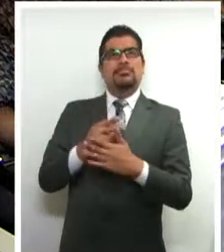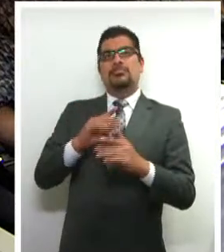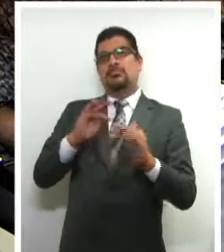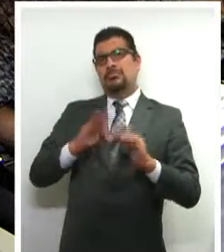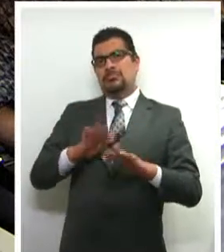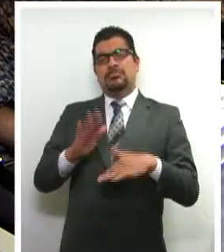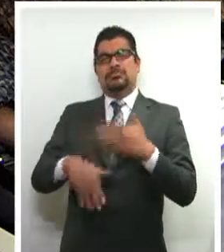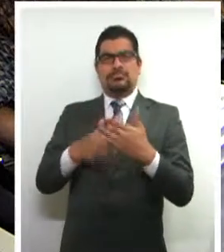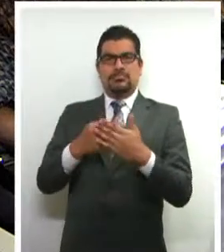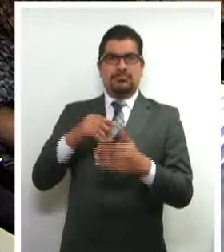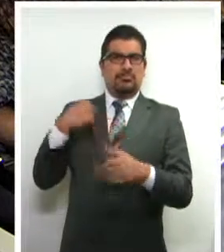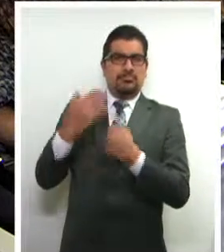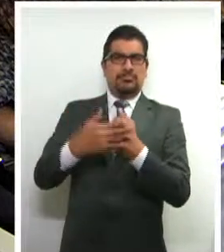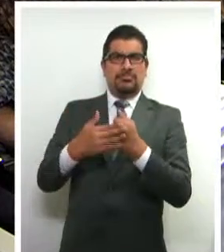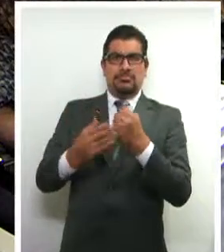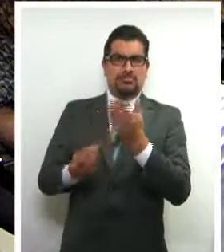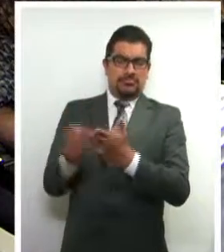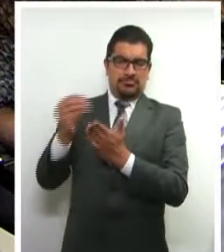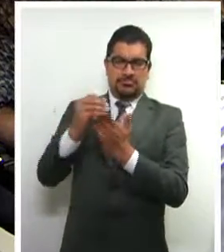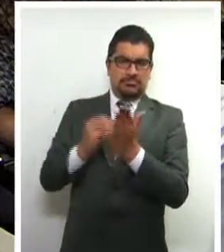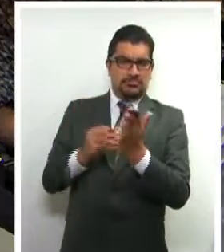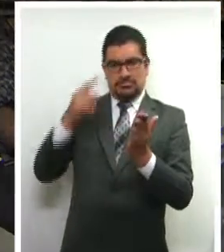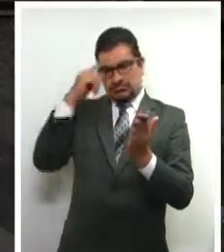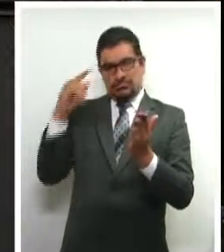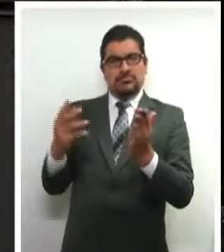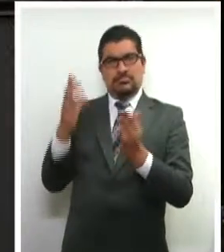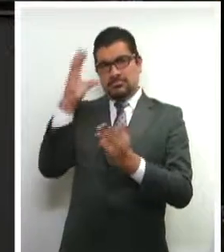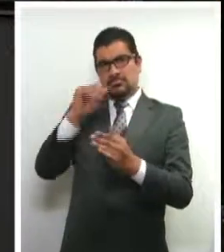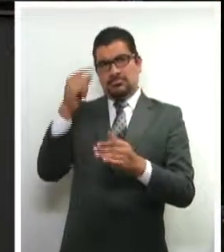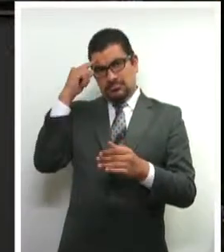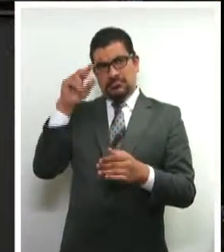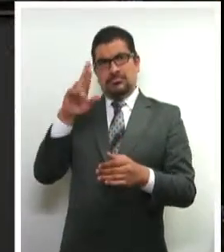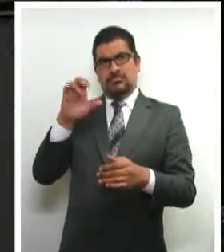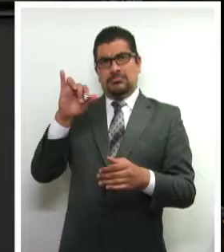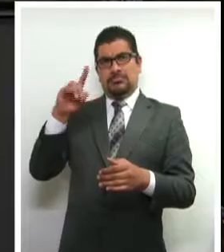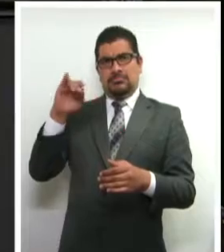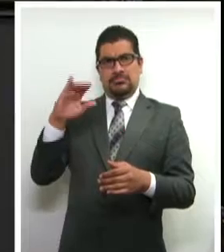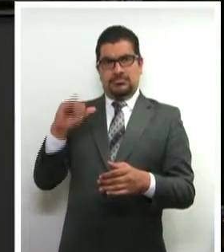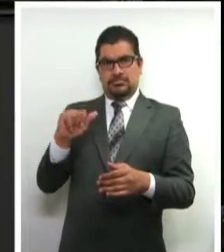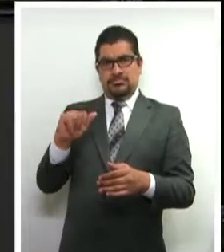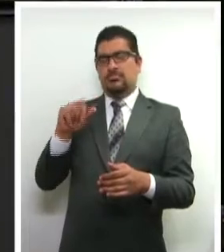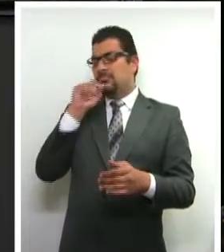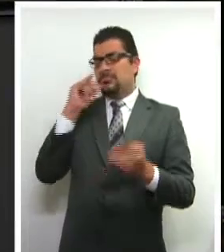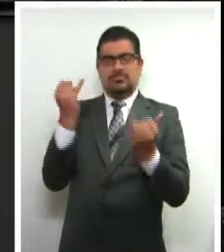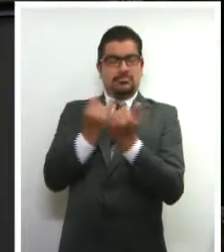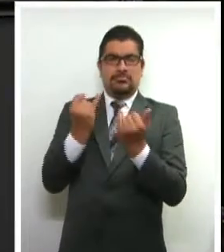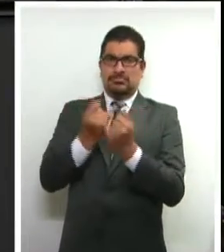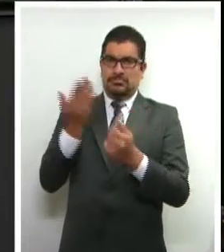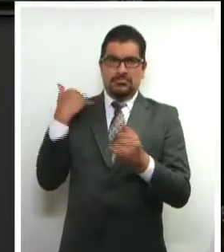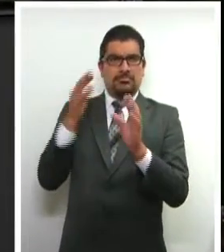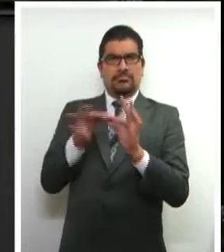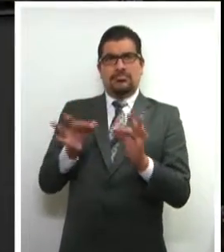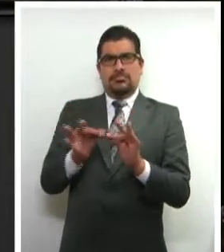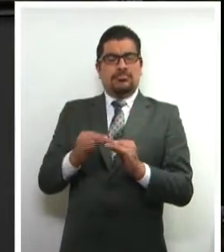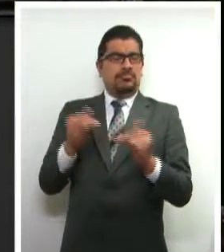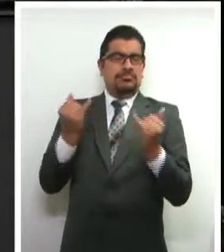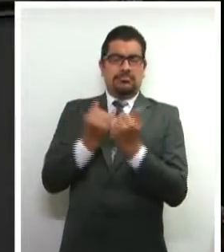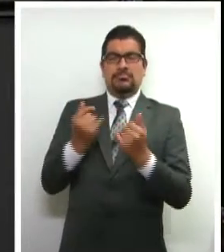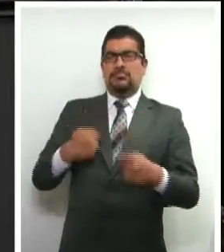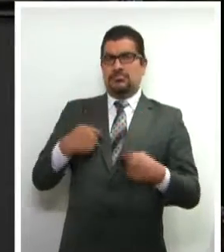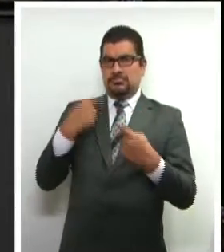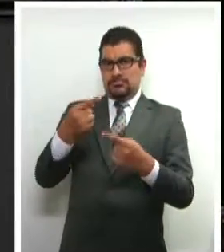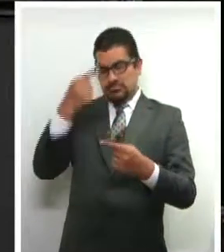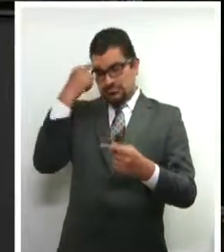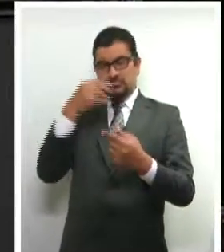de iniciativa no lo circunscribe a este importante concepto de residencia. Es por lo mencionado que definitivamente me pronuncio